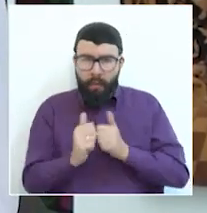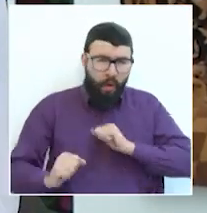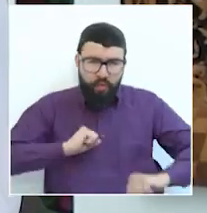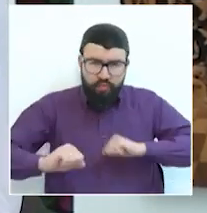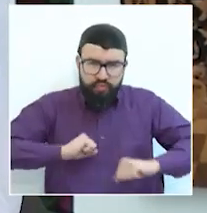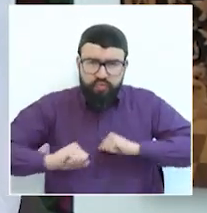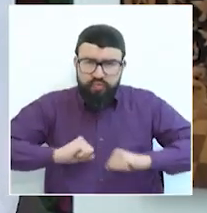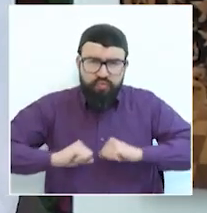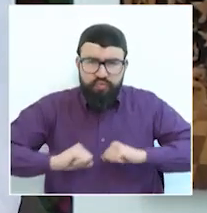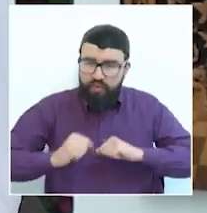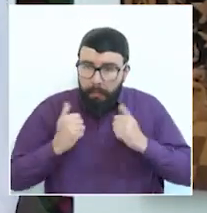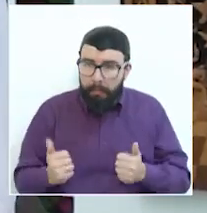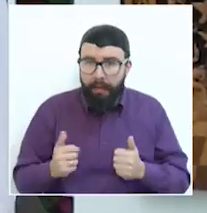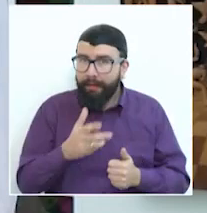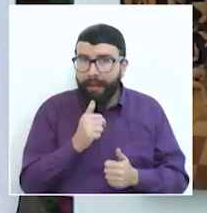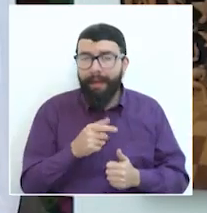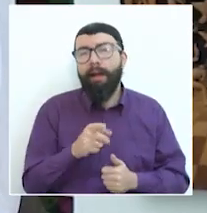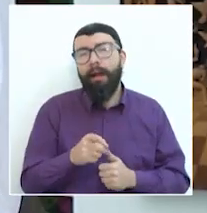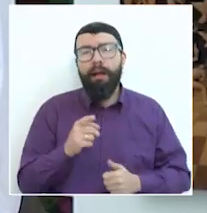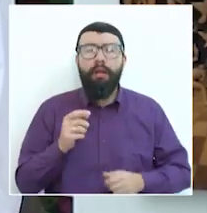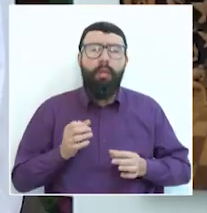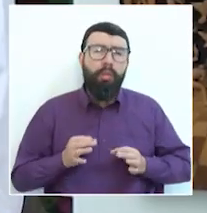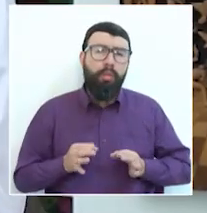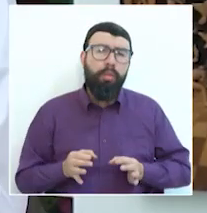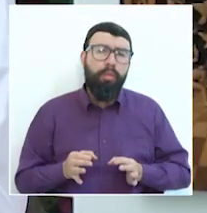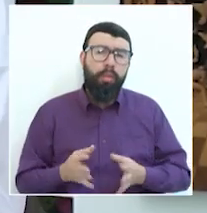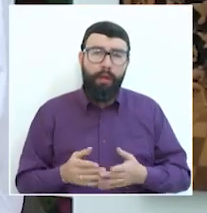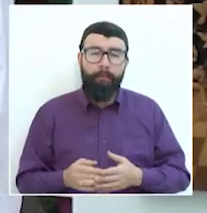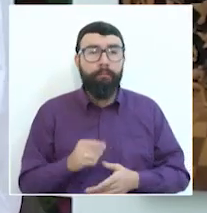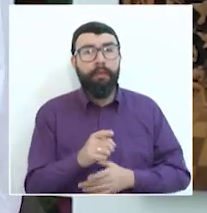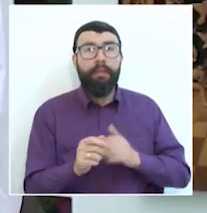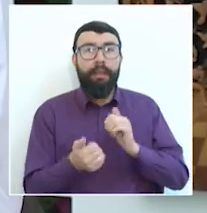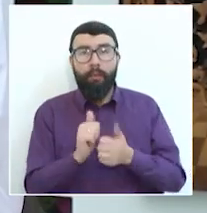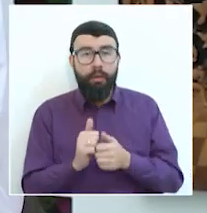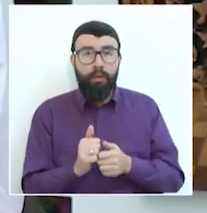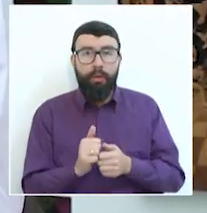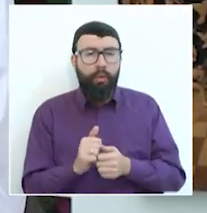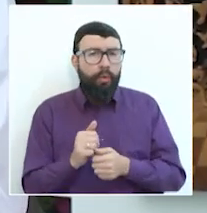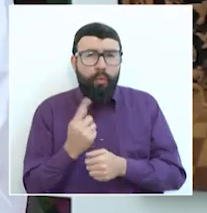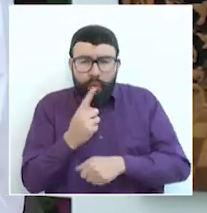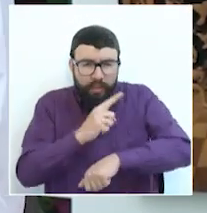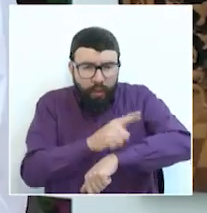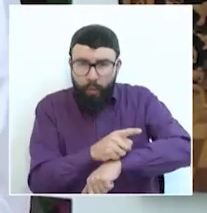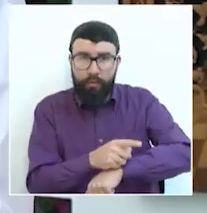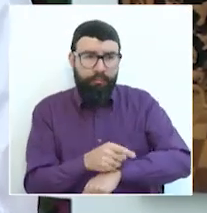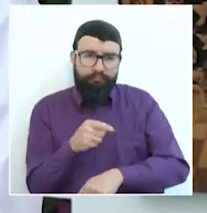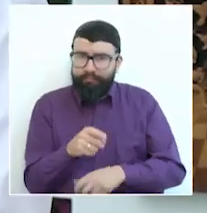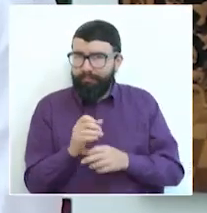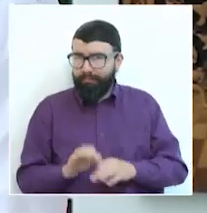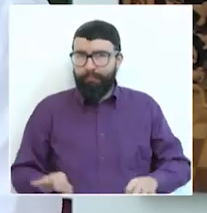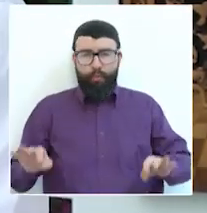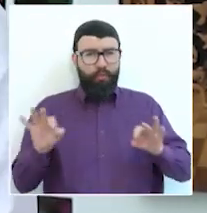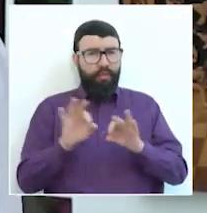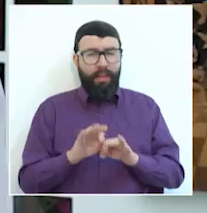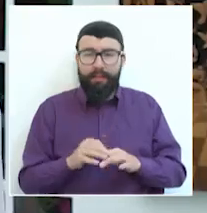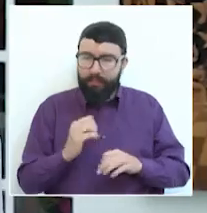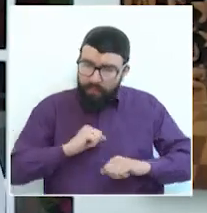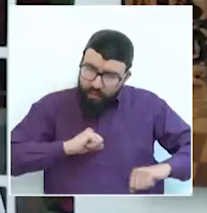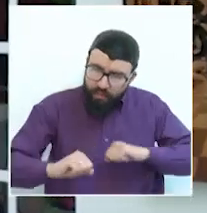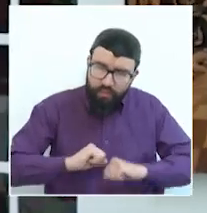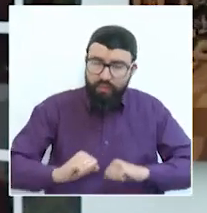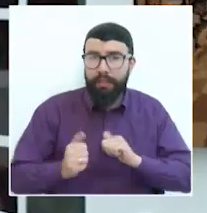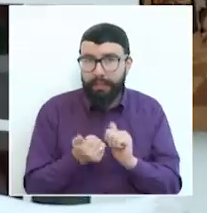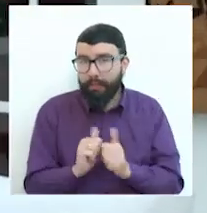perder velocidad. Y más en deportistas que menos de un segundo, un milisegundo es súper importante para su rendimiento.